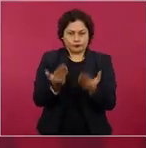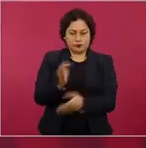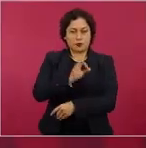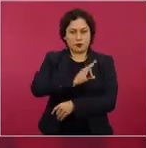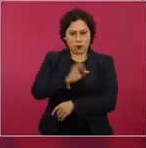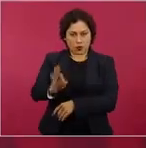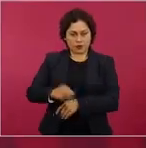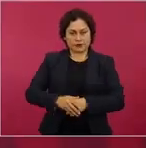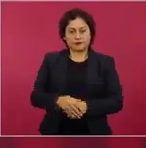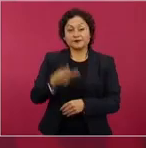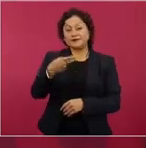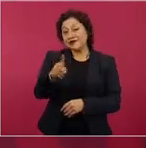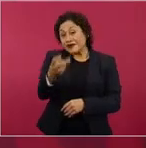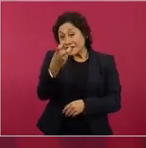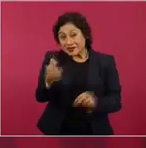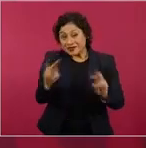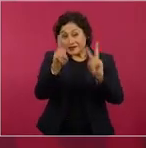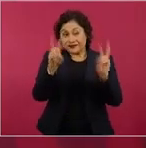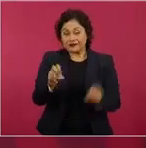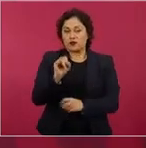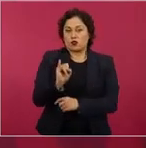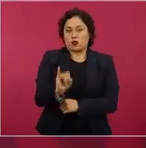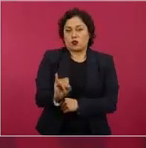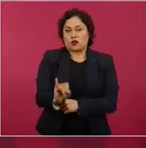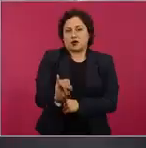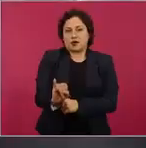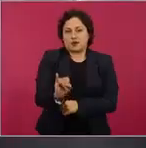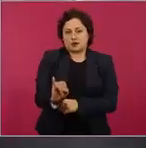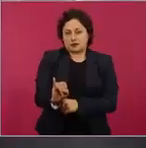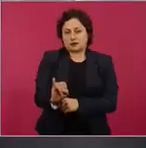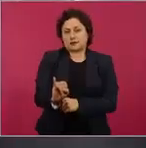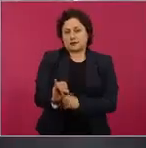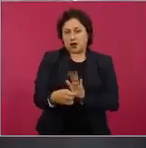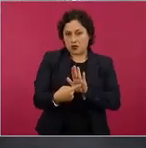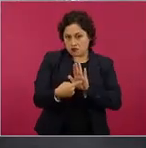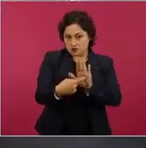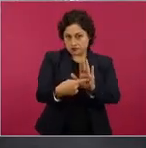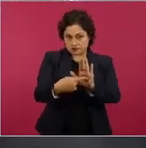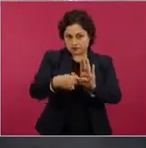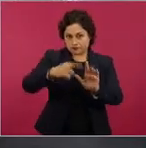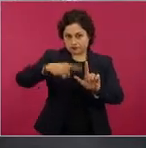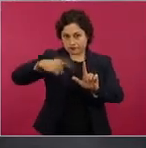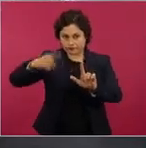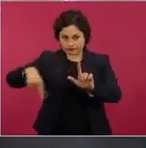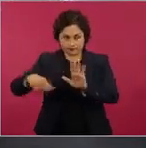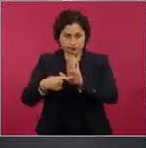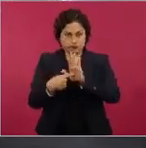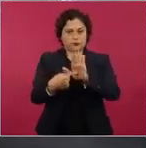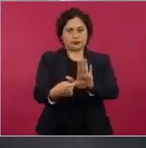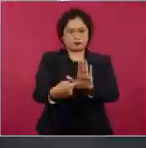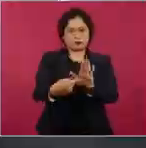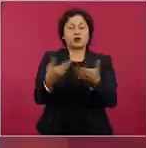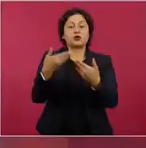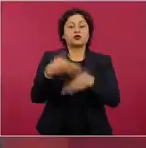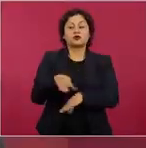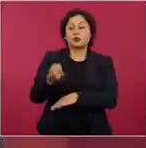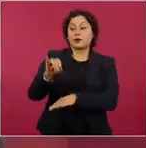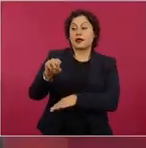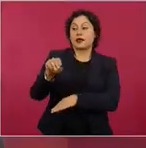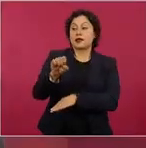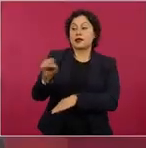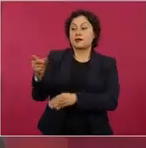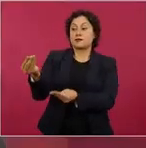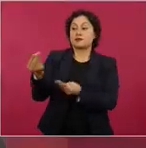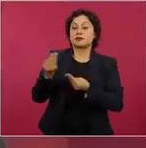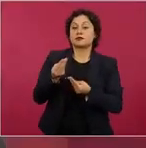Pero eso vamos a darlo a conocer el jueves, de acuerdo a datos del Seguro Social. Y sigue llegando